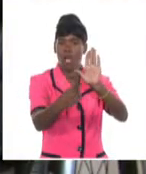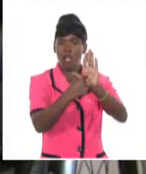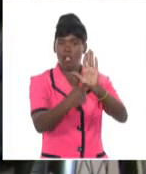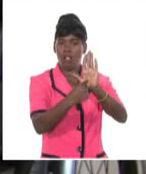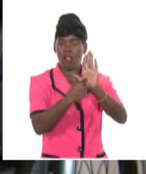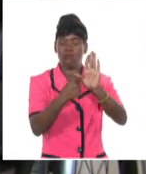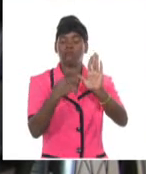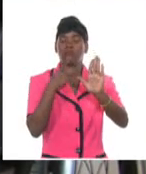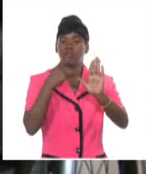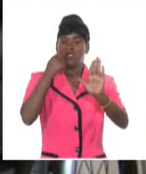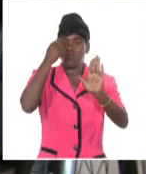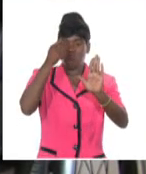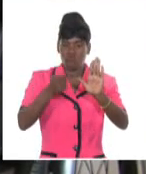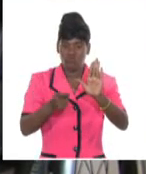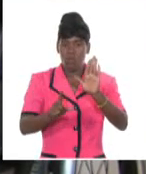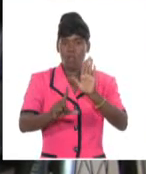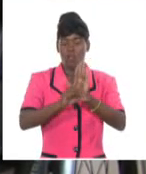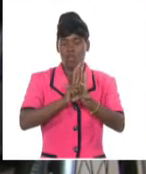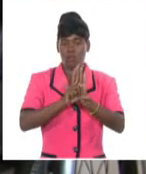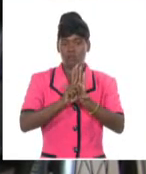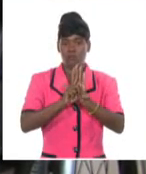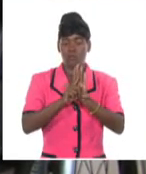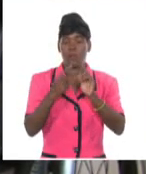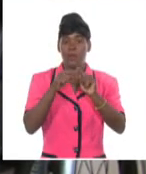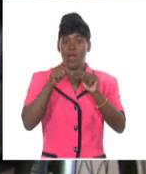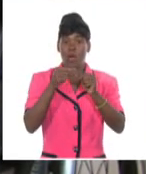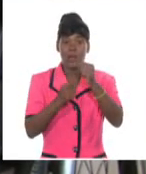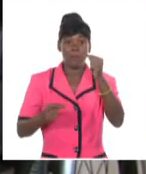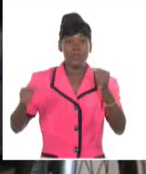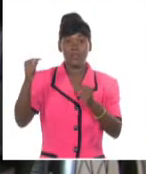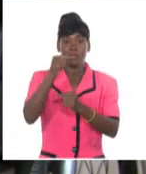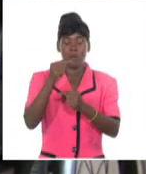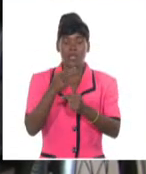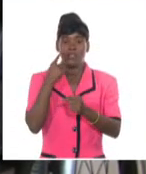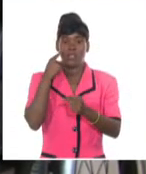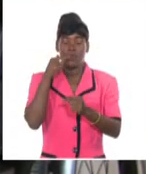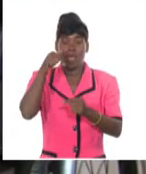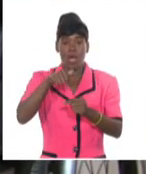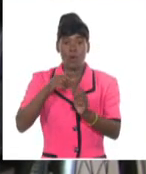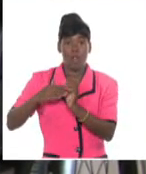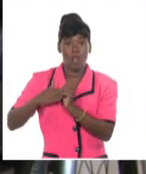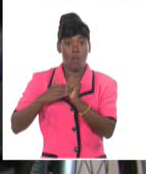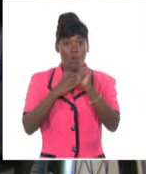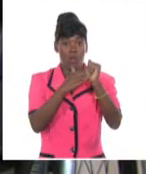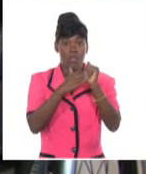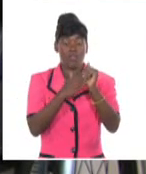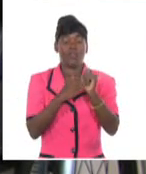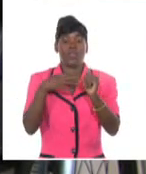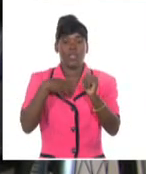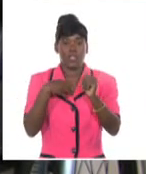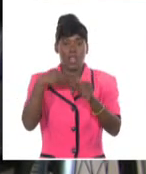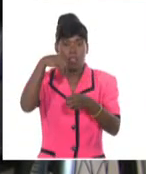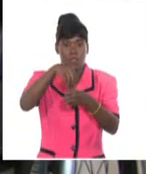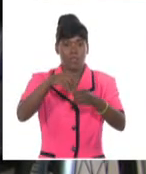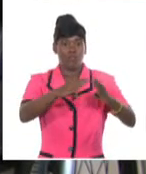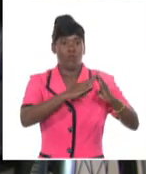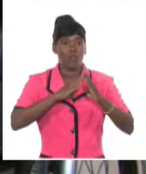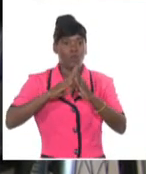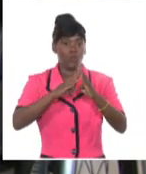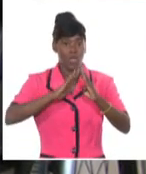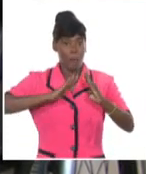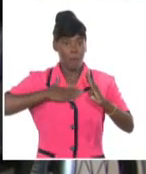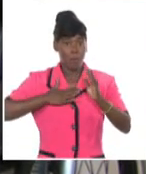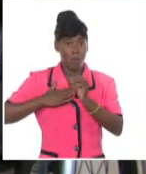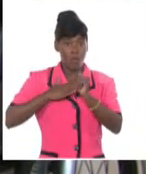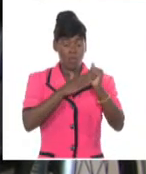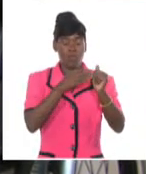llevando a vías de hecho es precisamente que los líderes comunitarios vinculados en las comunidades puedan abordar